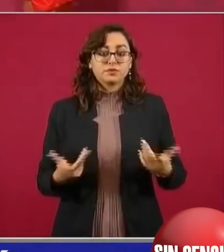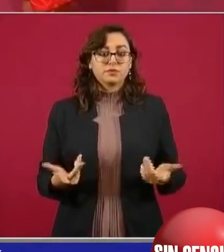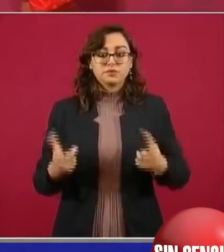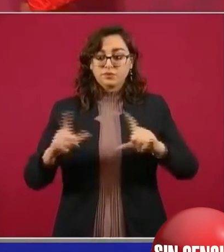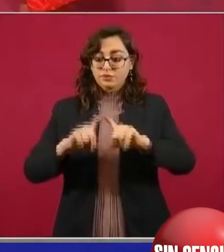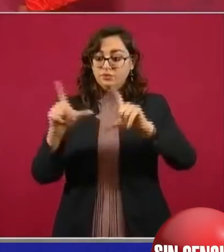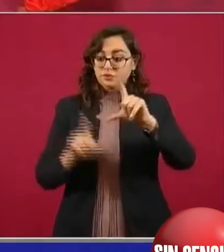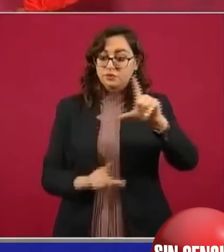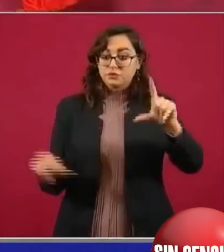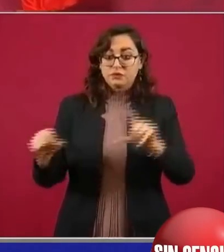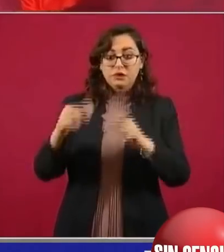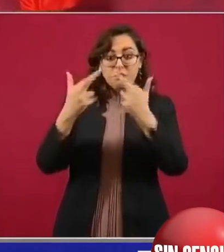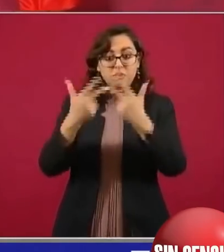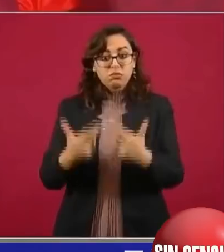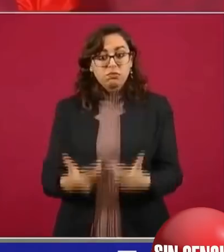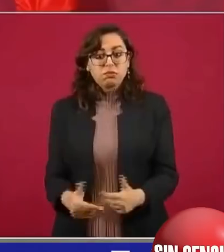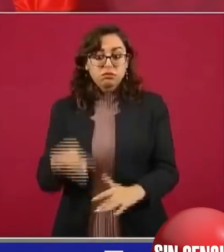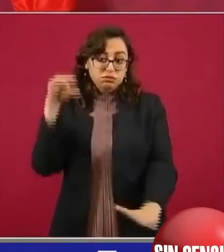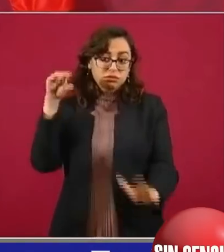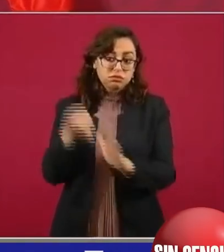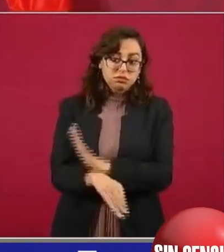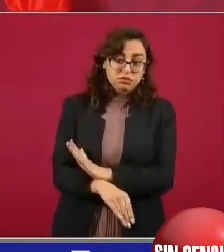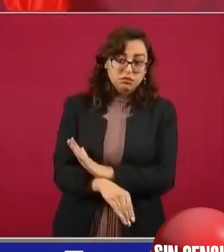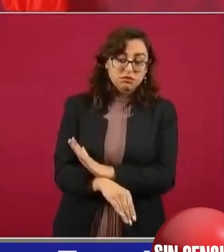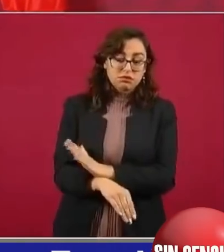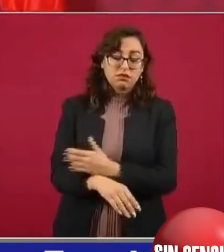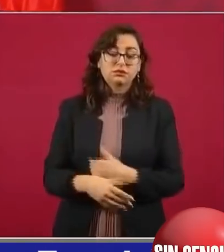destruyendo a México.